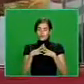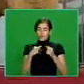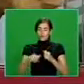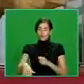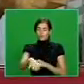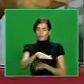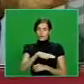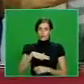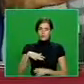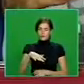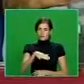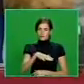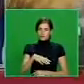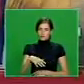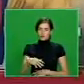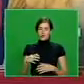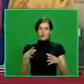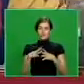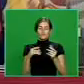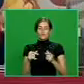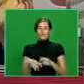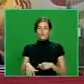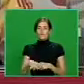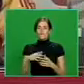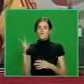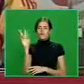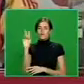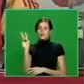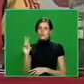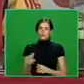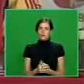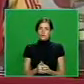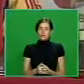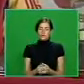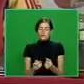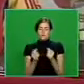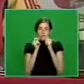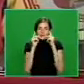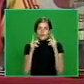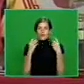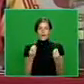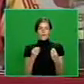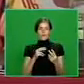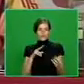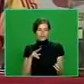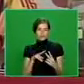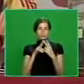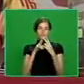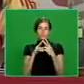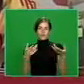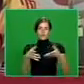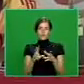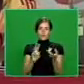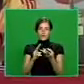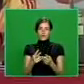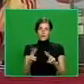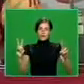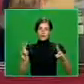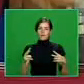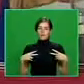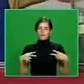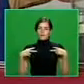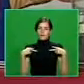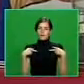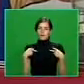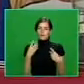espacio y por todo el territorio de Venezuela es impresionante como uno se consigue el movimiento por la paz y la vida en